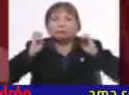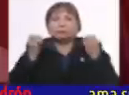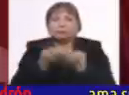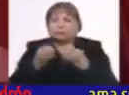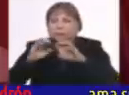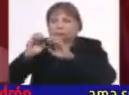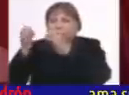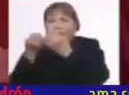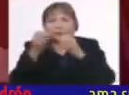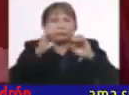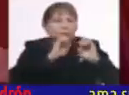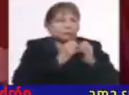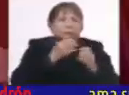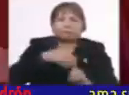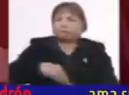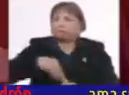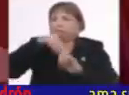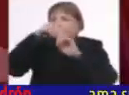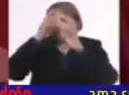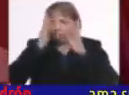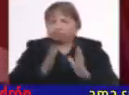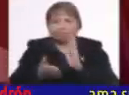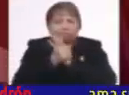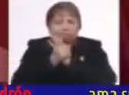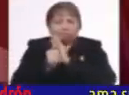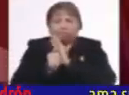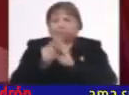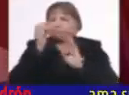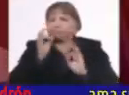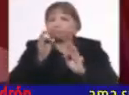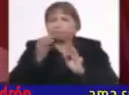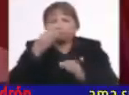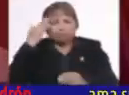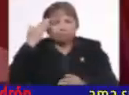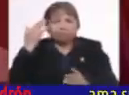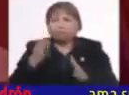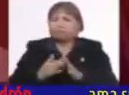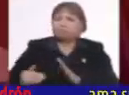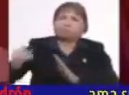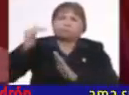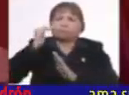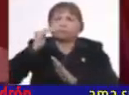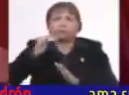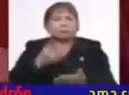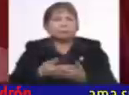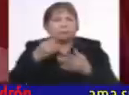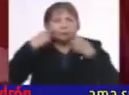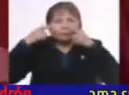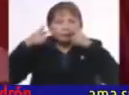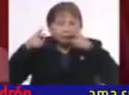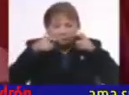super especializados cuatro equipos del mayor nivel en